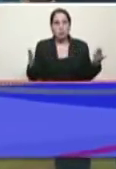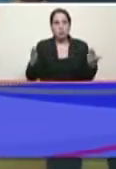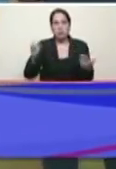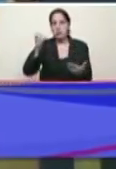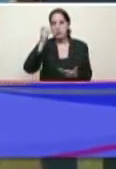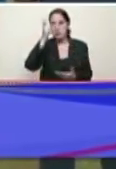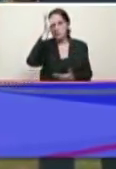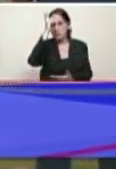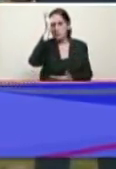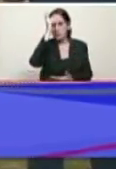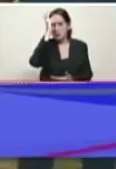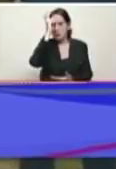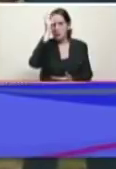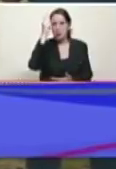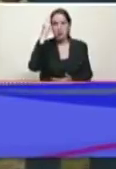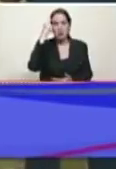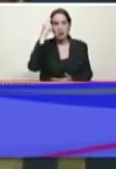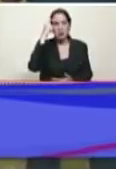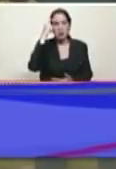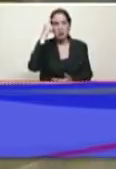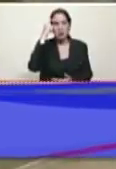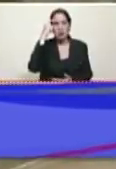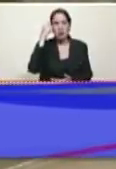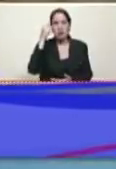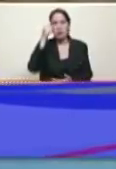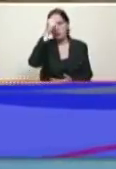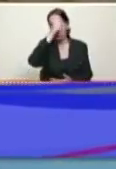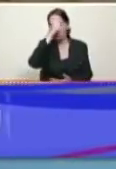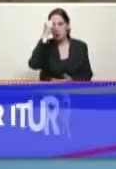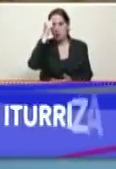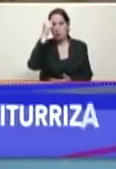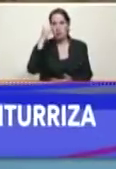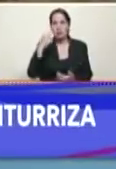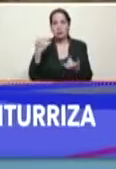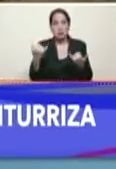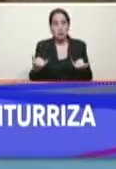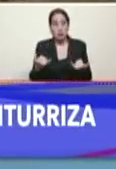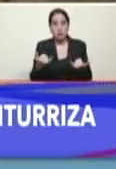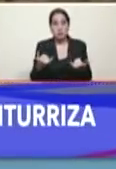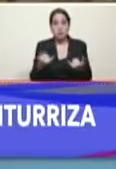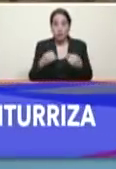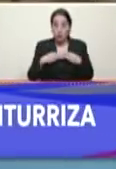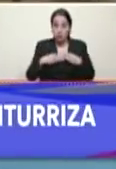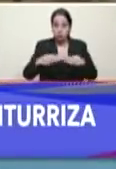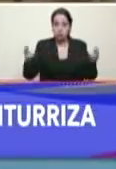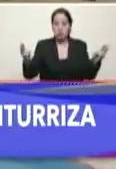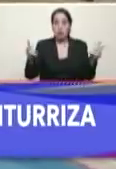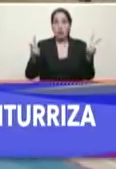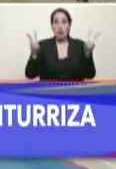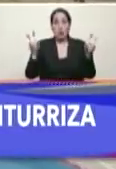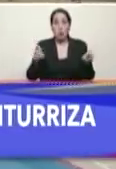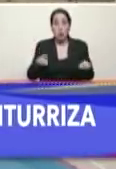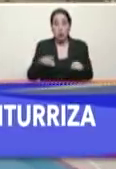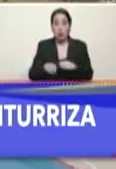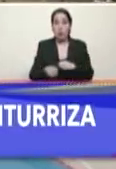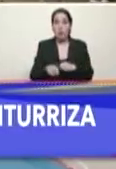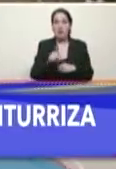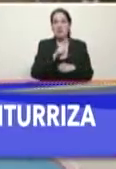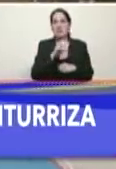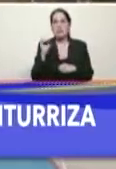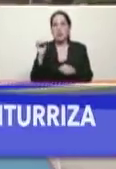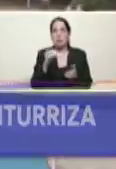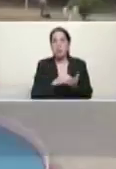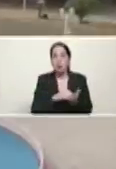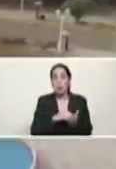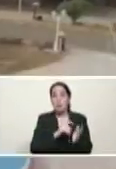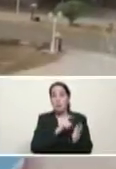domingo, cuando hicimos, tuvimos la iniciativa en el domingo de resurrección, abrimos el paseo, más de 10.000 personas nos acompañaron